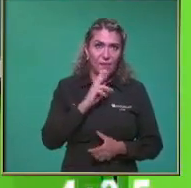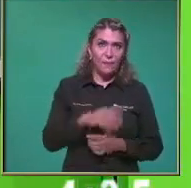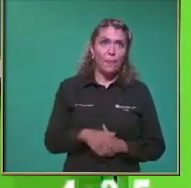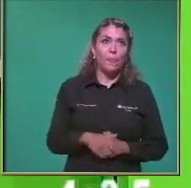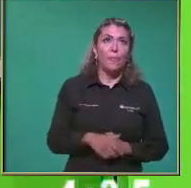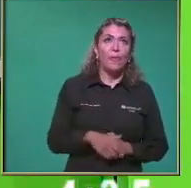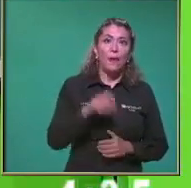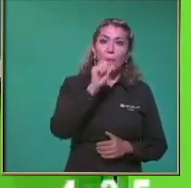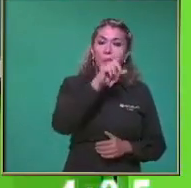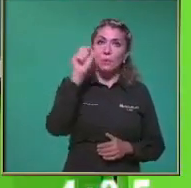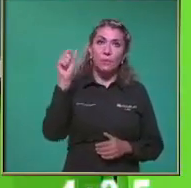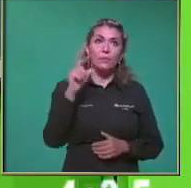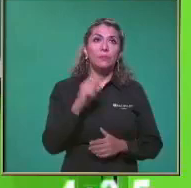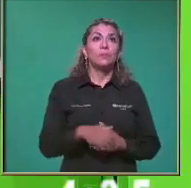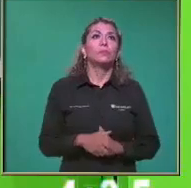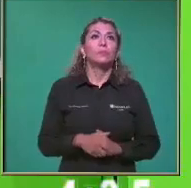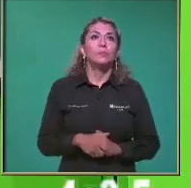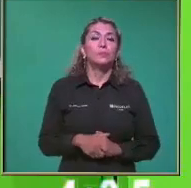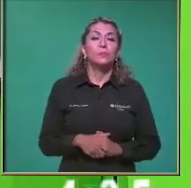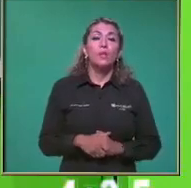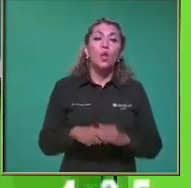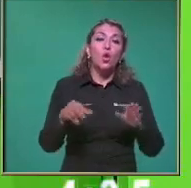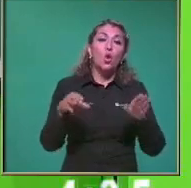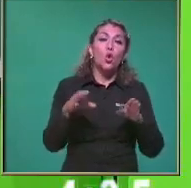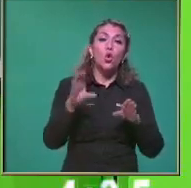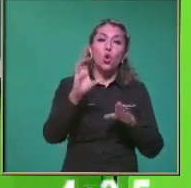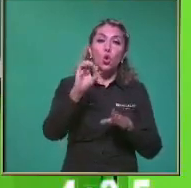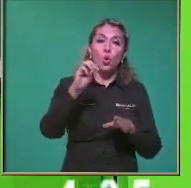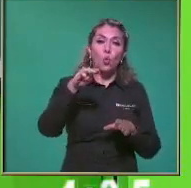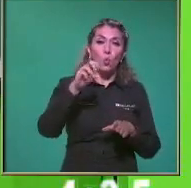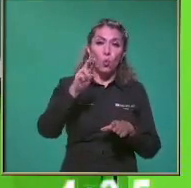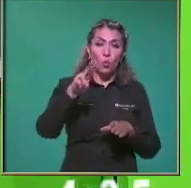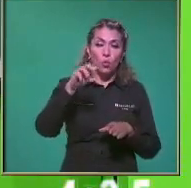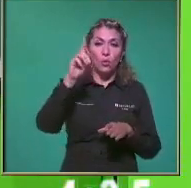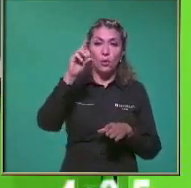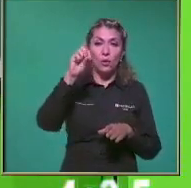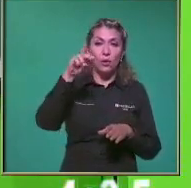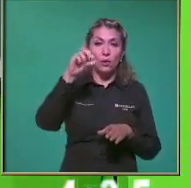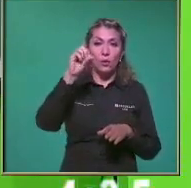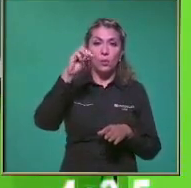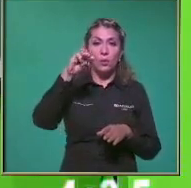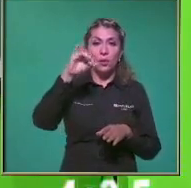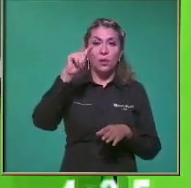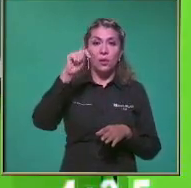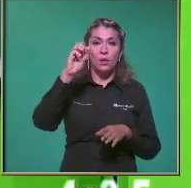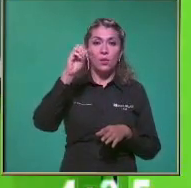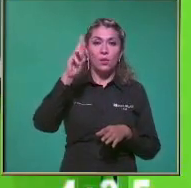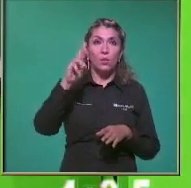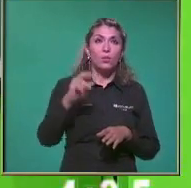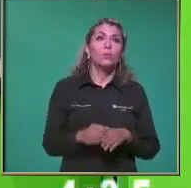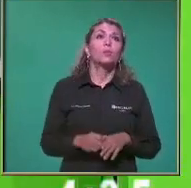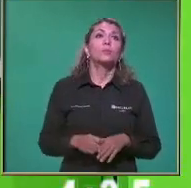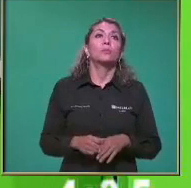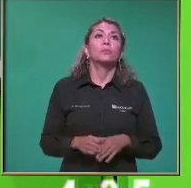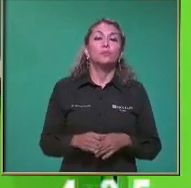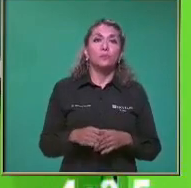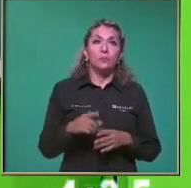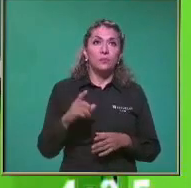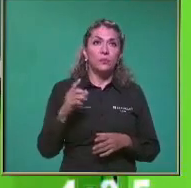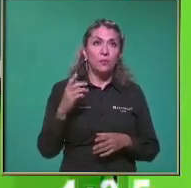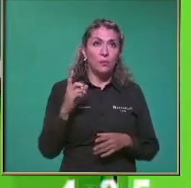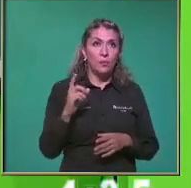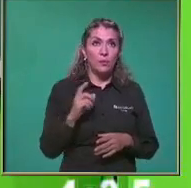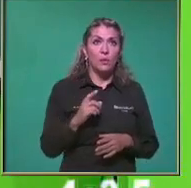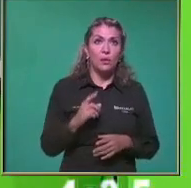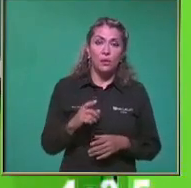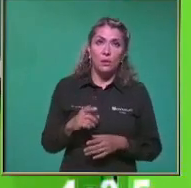denominador? Bueno, pues podemos ver que si yo multiplico 5 por 1, 5, 5 por 2, 10, 5 por 3, 15, 5 por 4, 20,